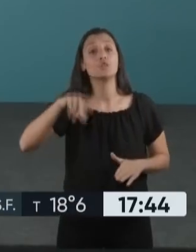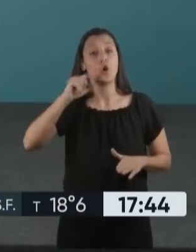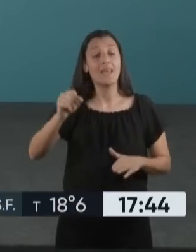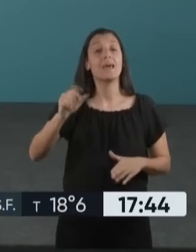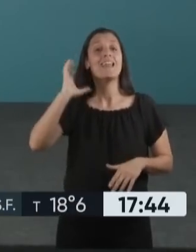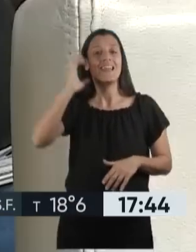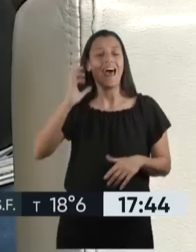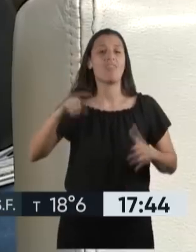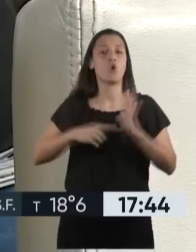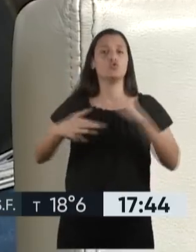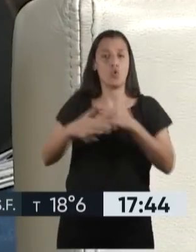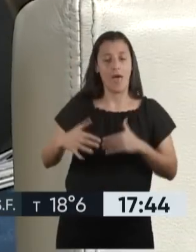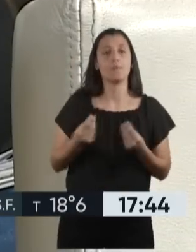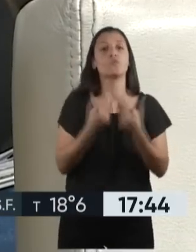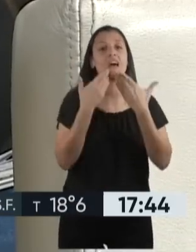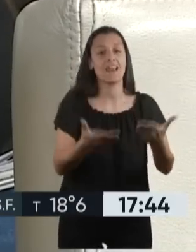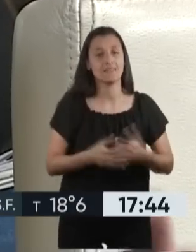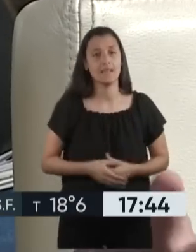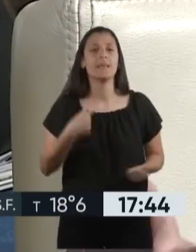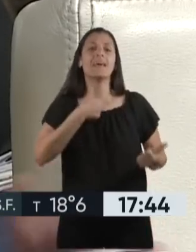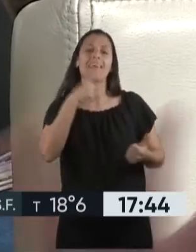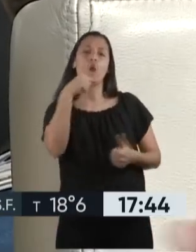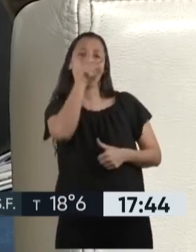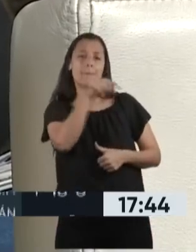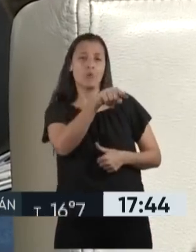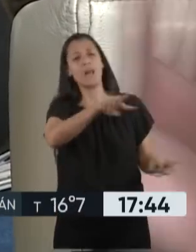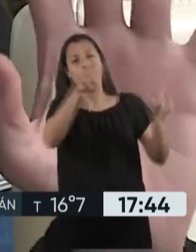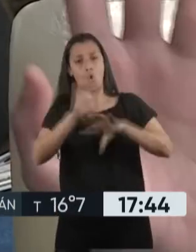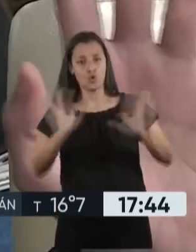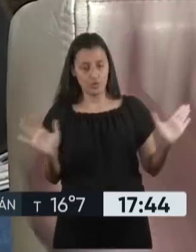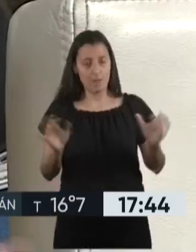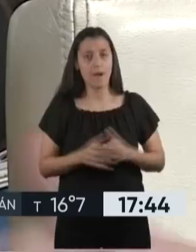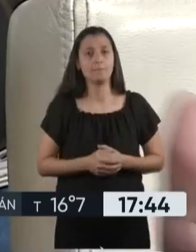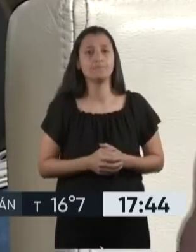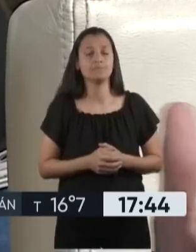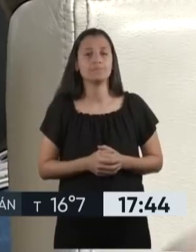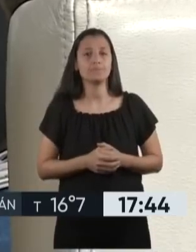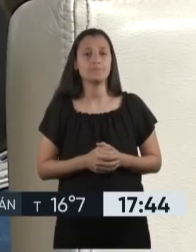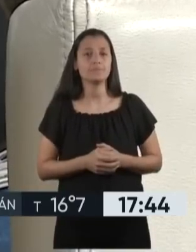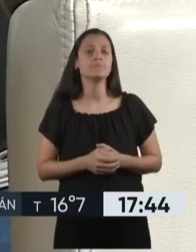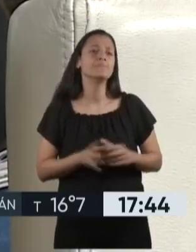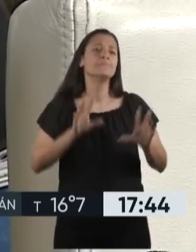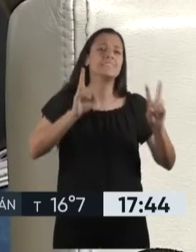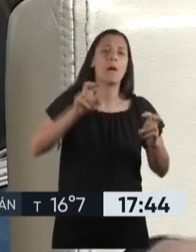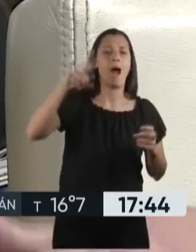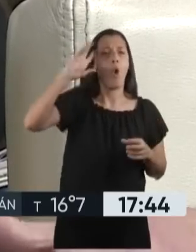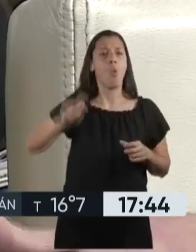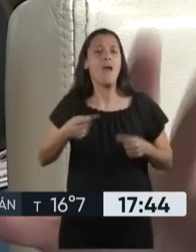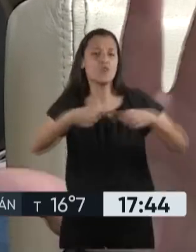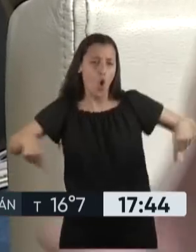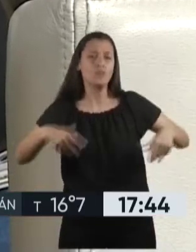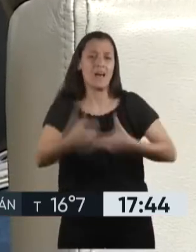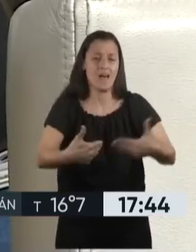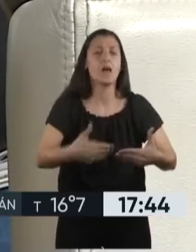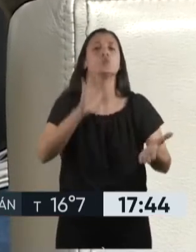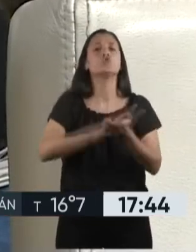Ciudad. Acá estoy, ¿cómo le va? Muchas gracias. Quería consultarla por otro tema, más allá de la instrucción judicial que se está llevando adelante por